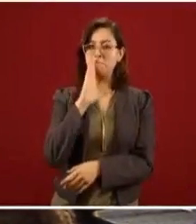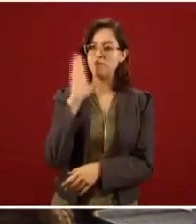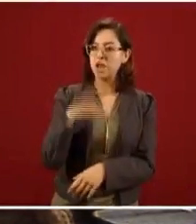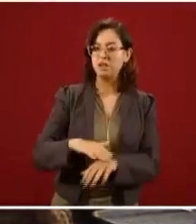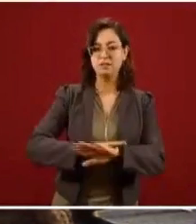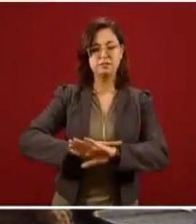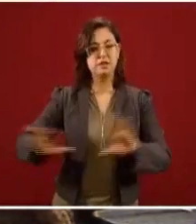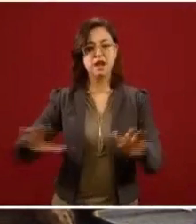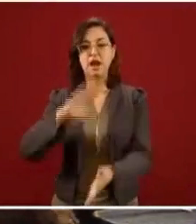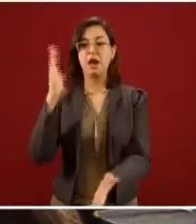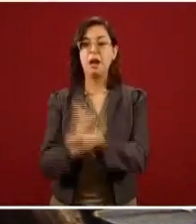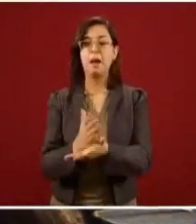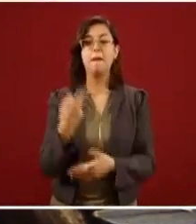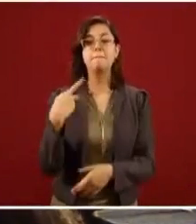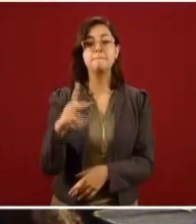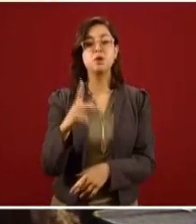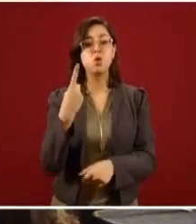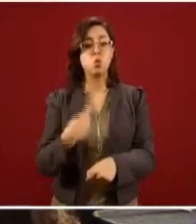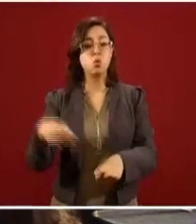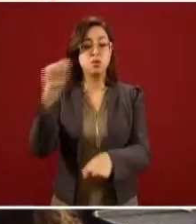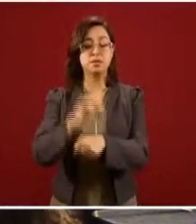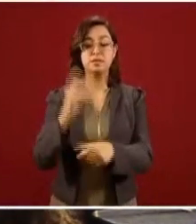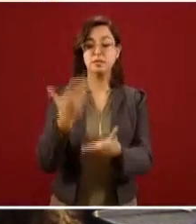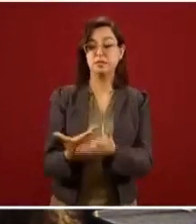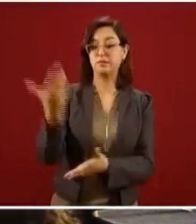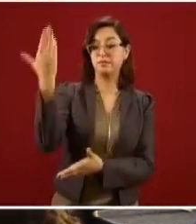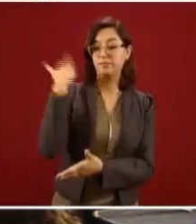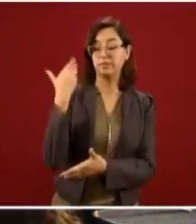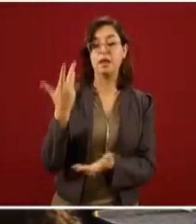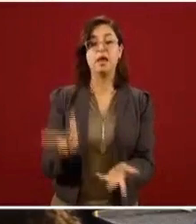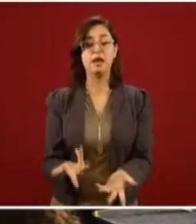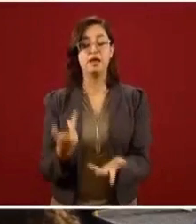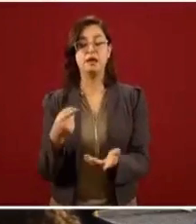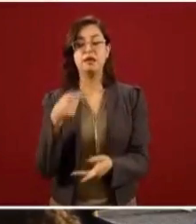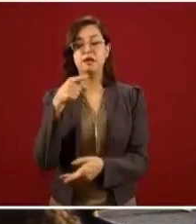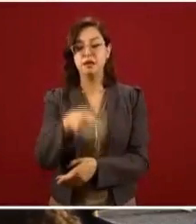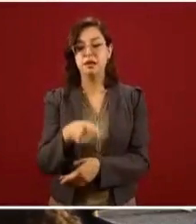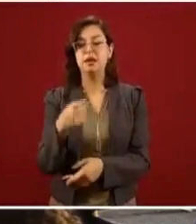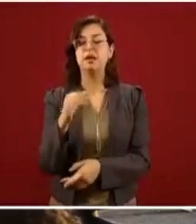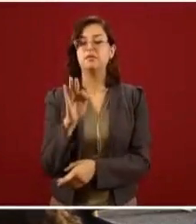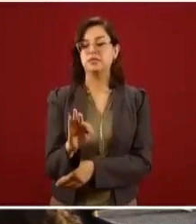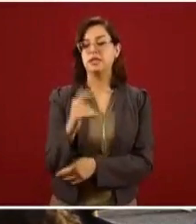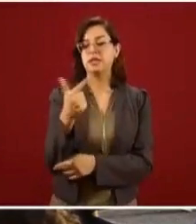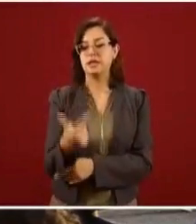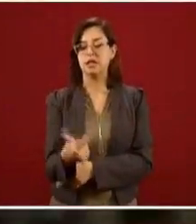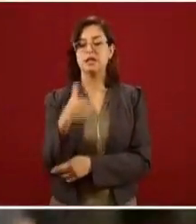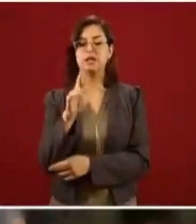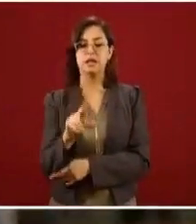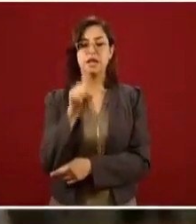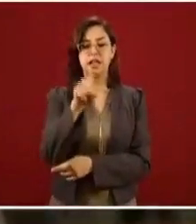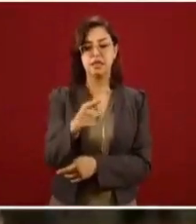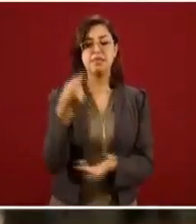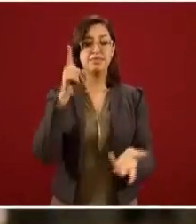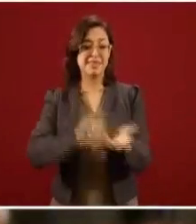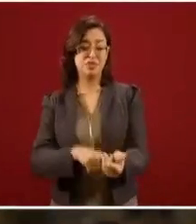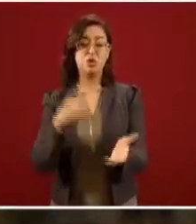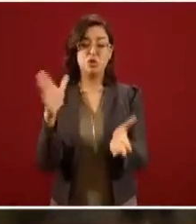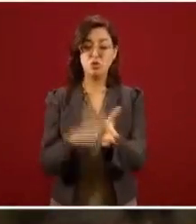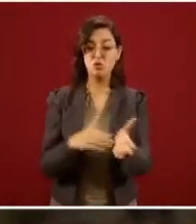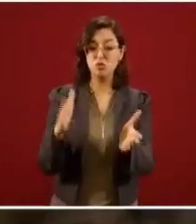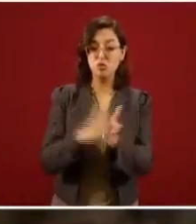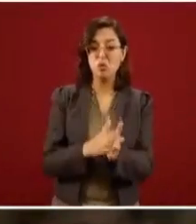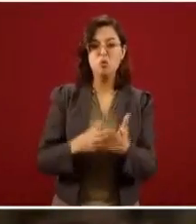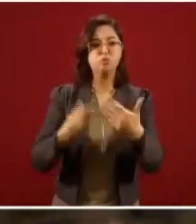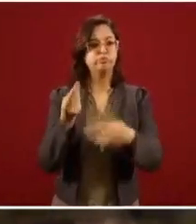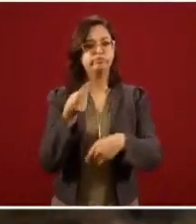hace unos días, se filtraron documentos de trabajo de la Fiscalía General de la República, donde